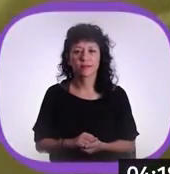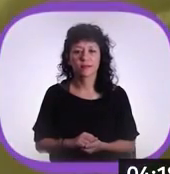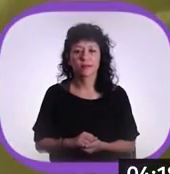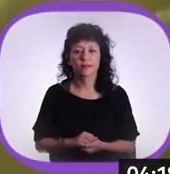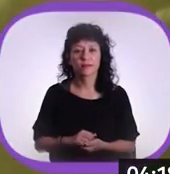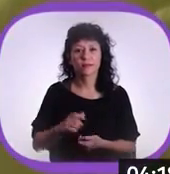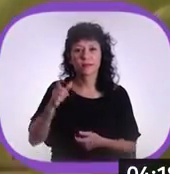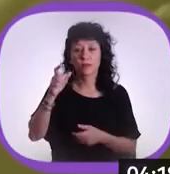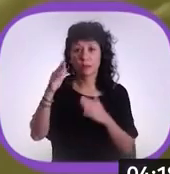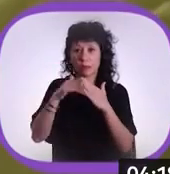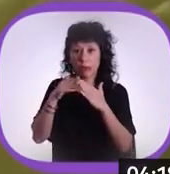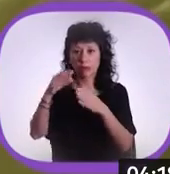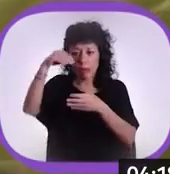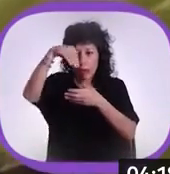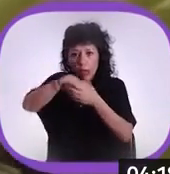Enemigo en casa.